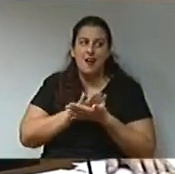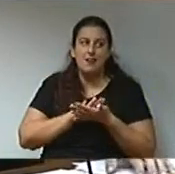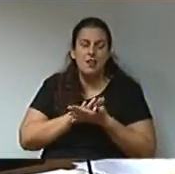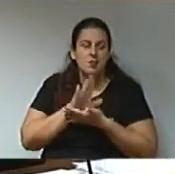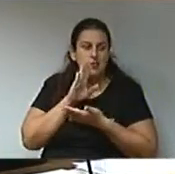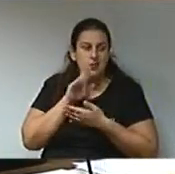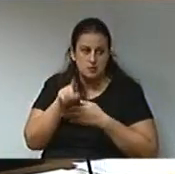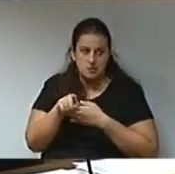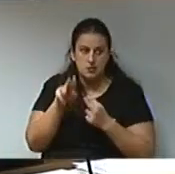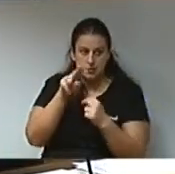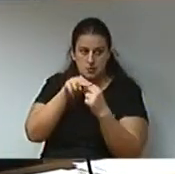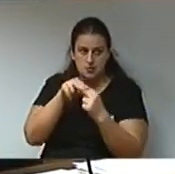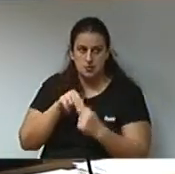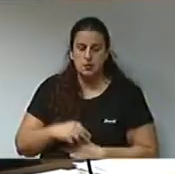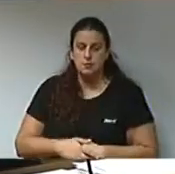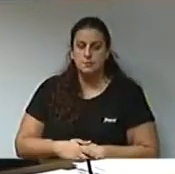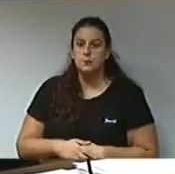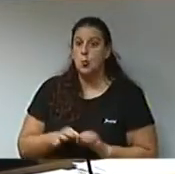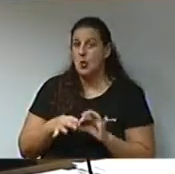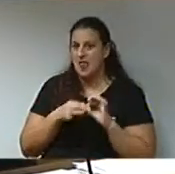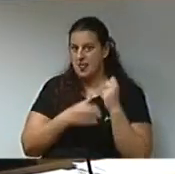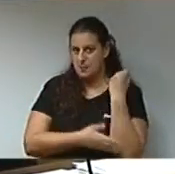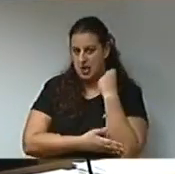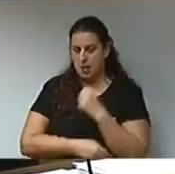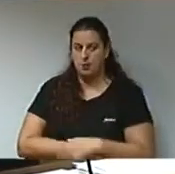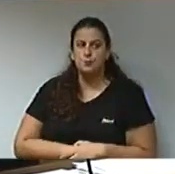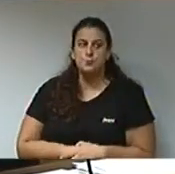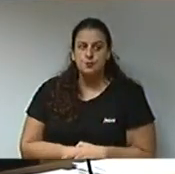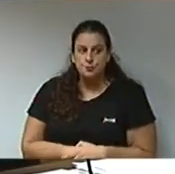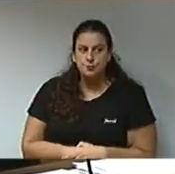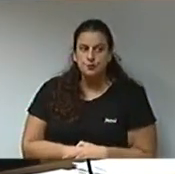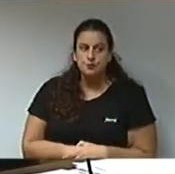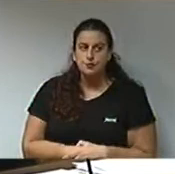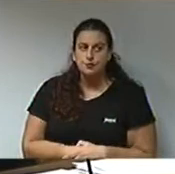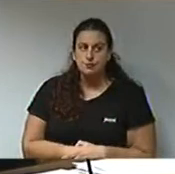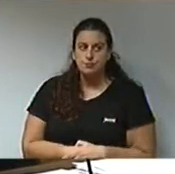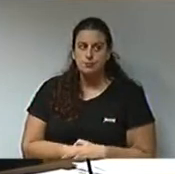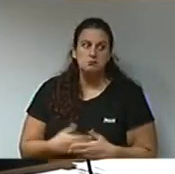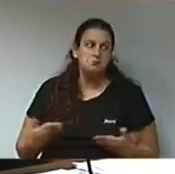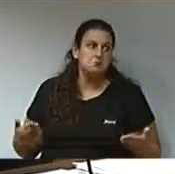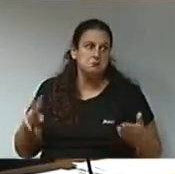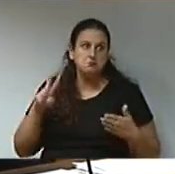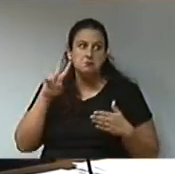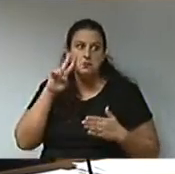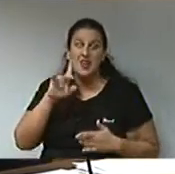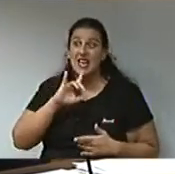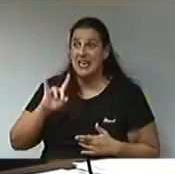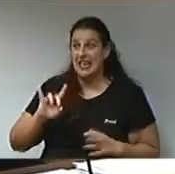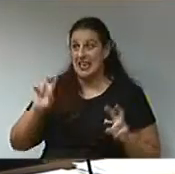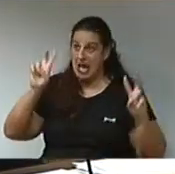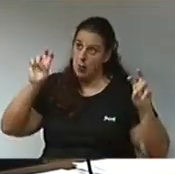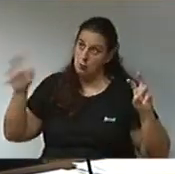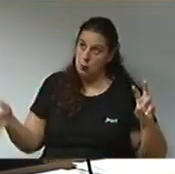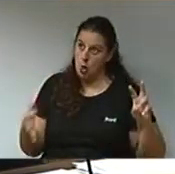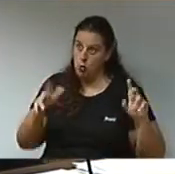mercado, lo que es bastante interesante es ver lo que está pasando también con la producción energética. Es cierto que nosotros nos gustaría acelerar más, vamos